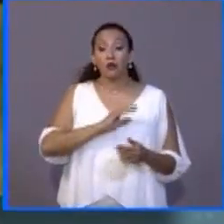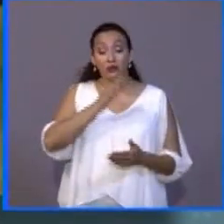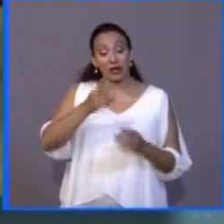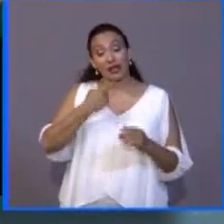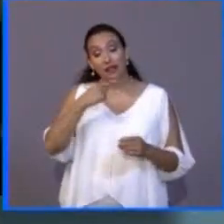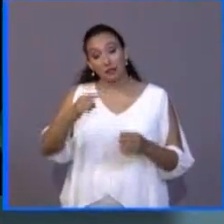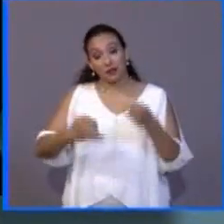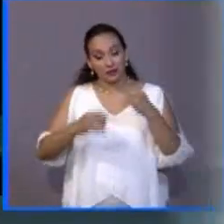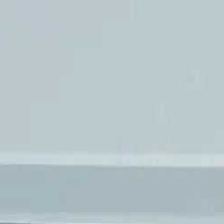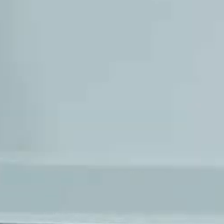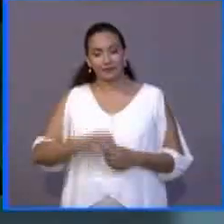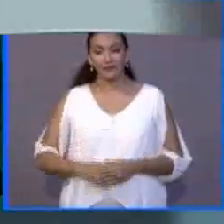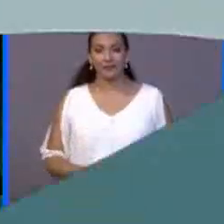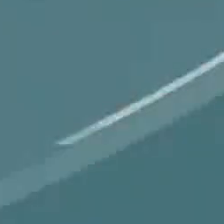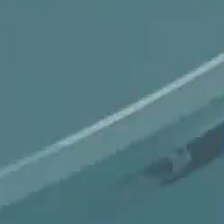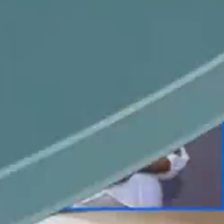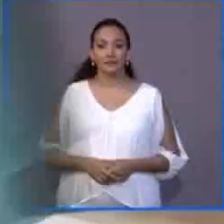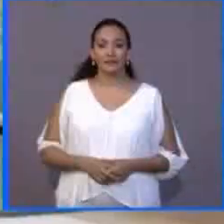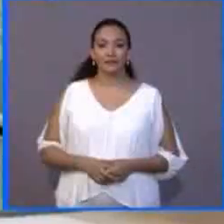juicio.